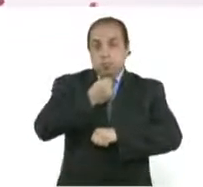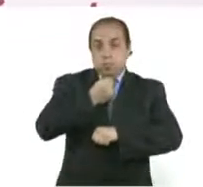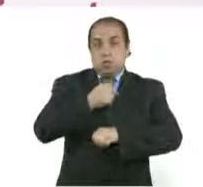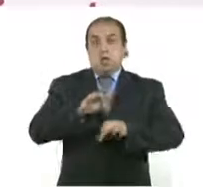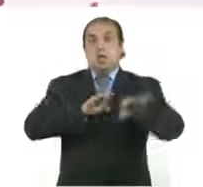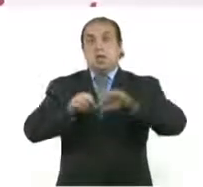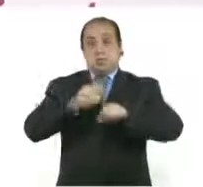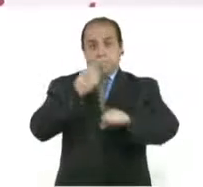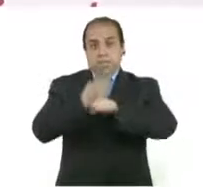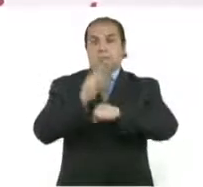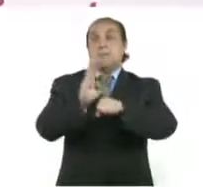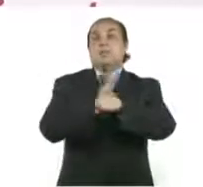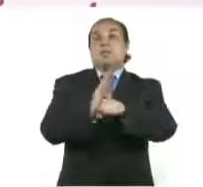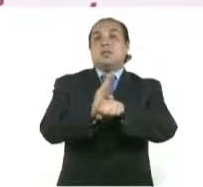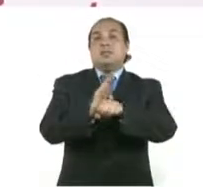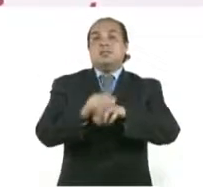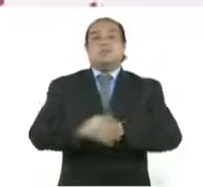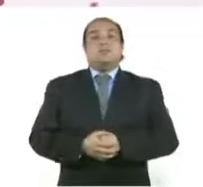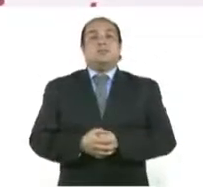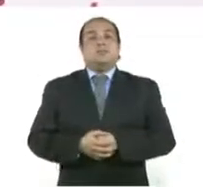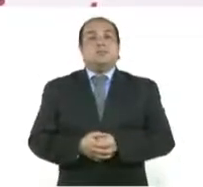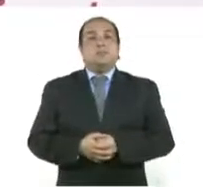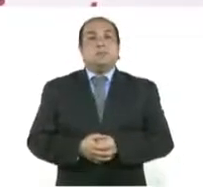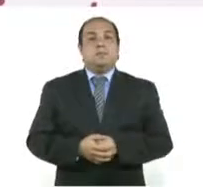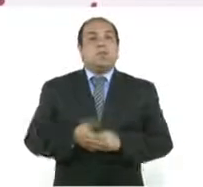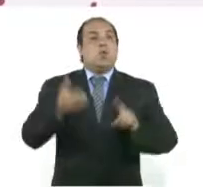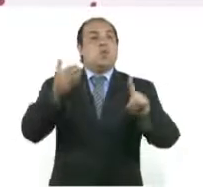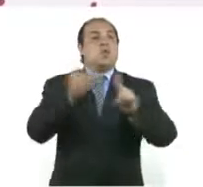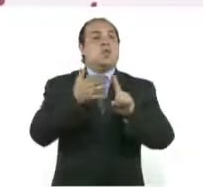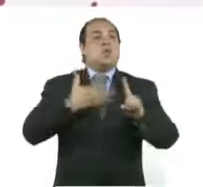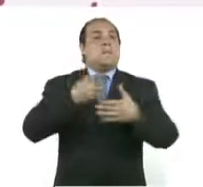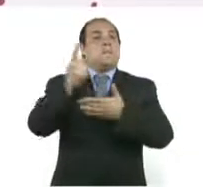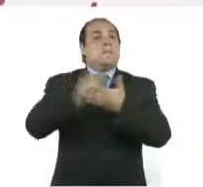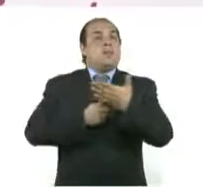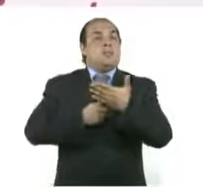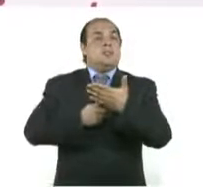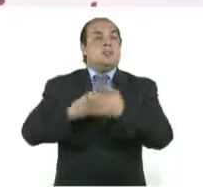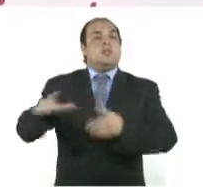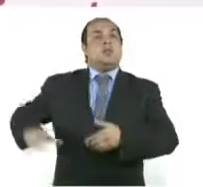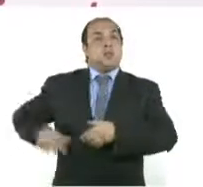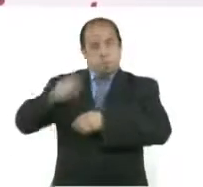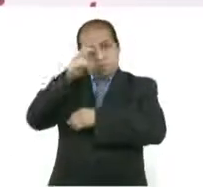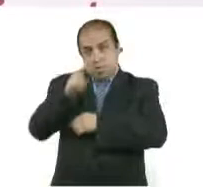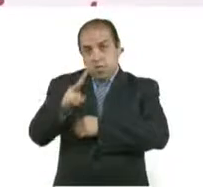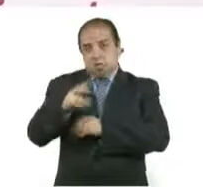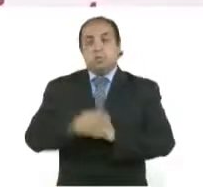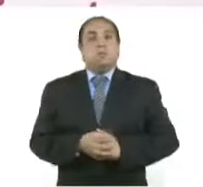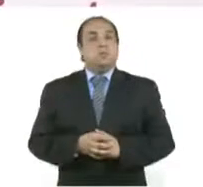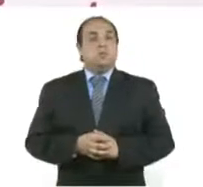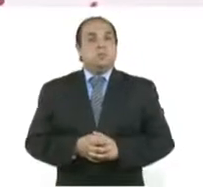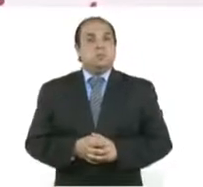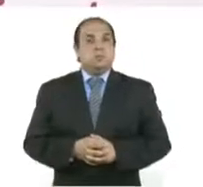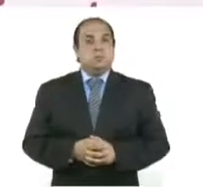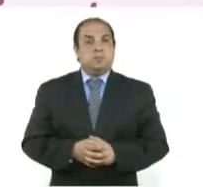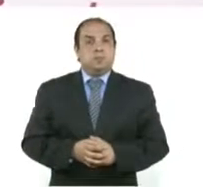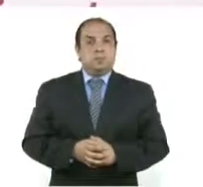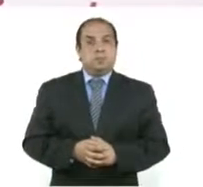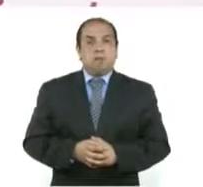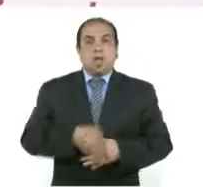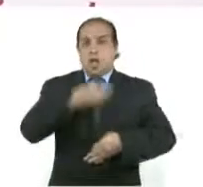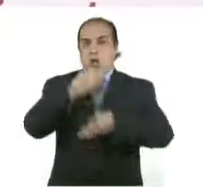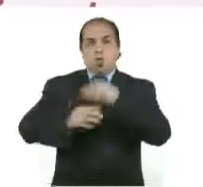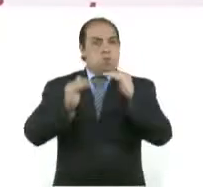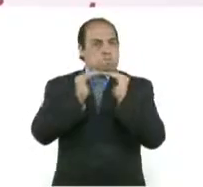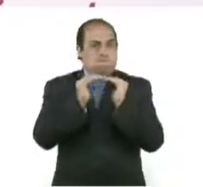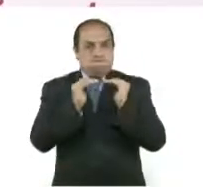de Bienestar está regida por la estrategia trazada desde el Gobierno de México para no dejar a nadie atrás